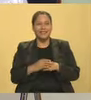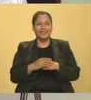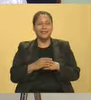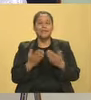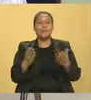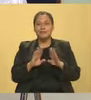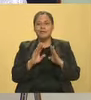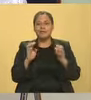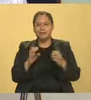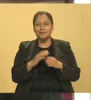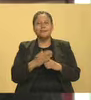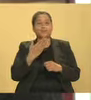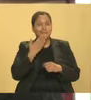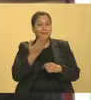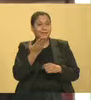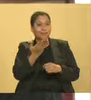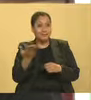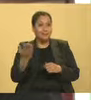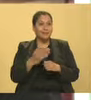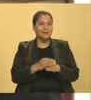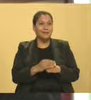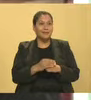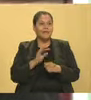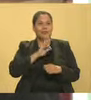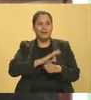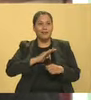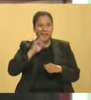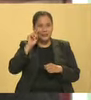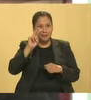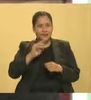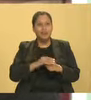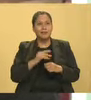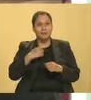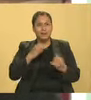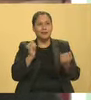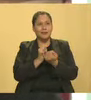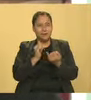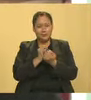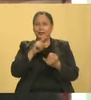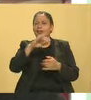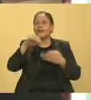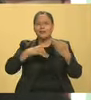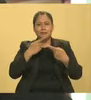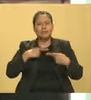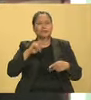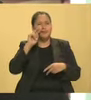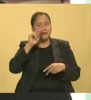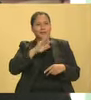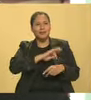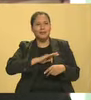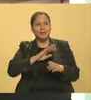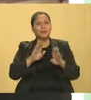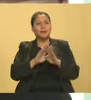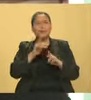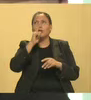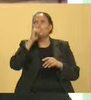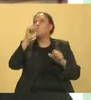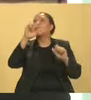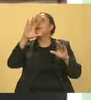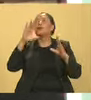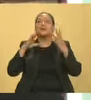¿cómo estás? ¿Bien y ustedes? ¡Ay, feliz de verte! Oye, yo también, a todo el público. ¿Sí? Precioso con esta